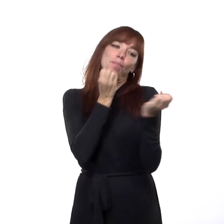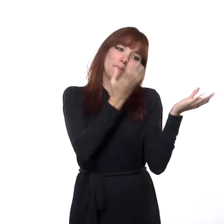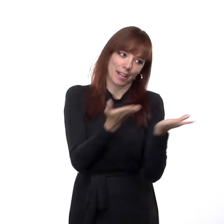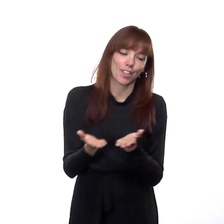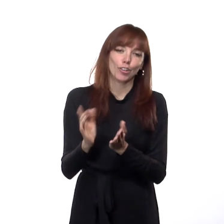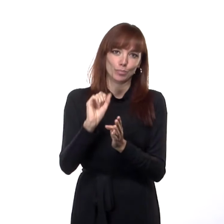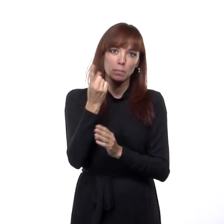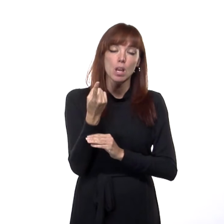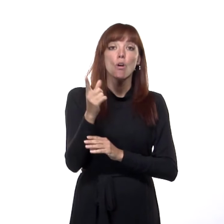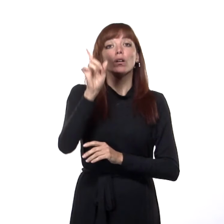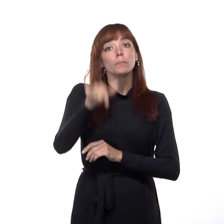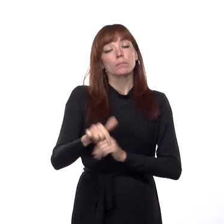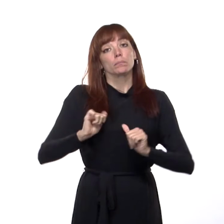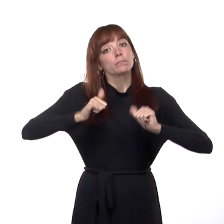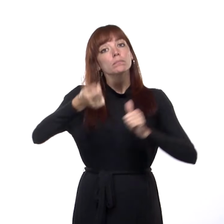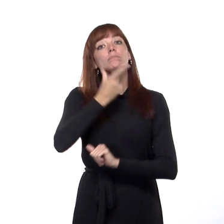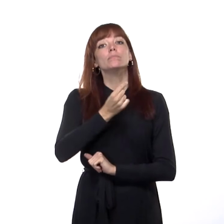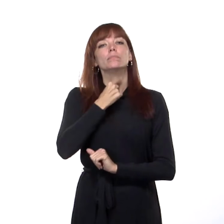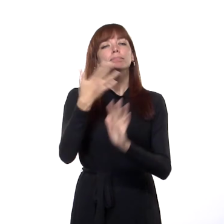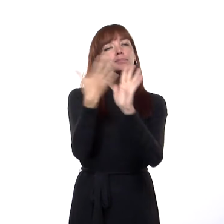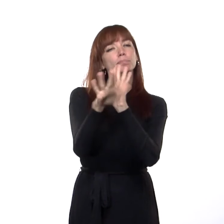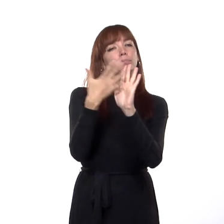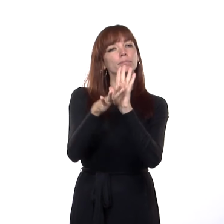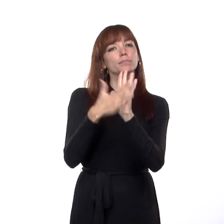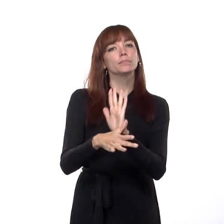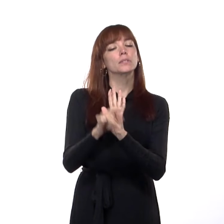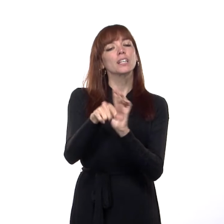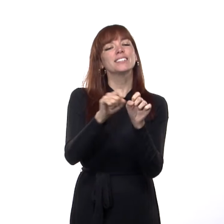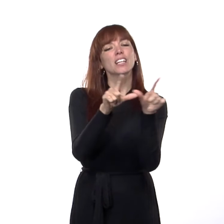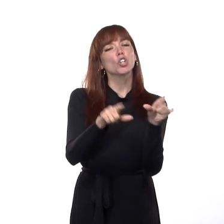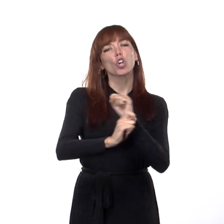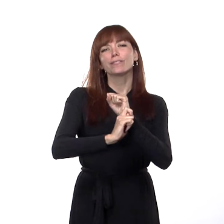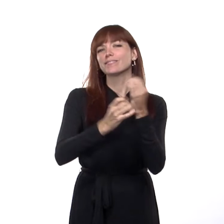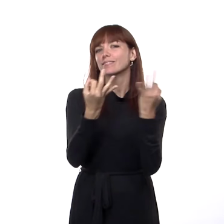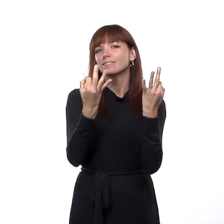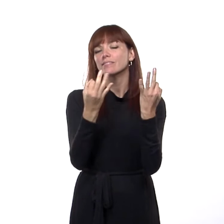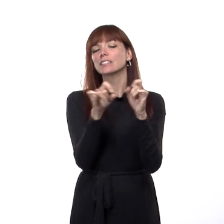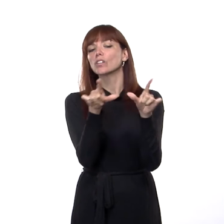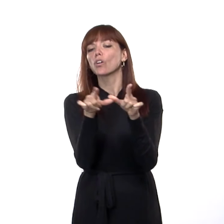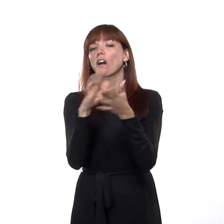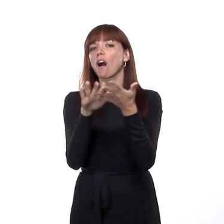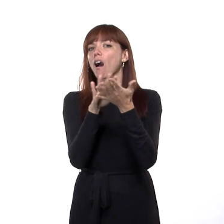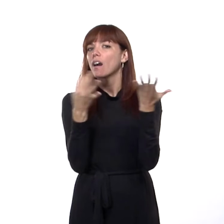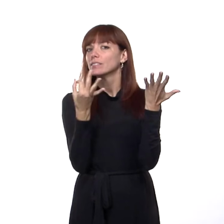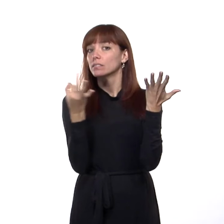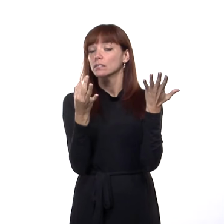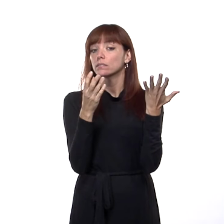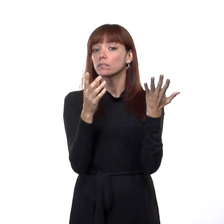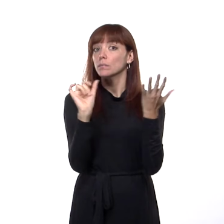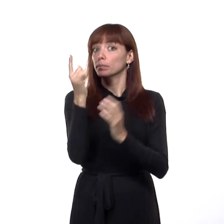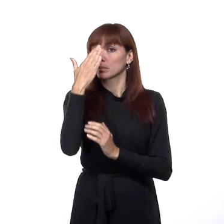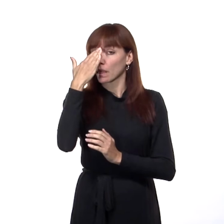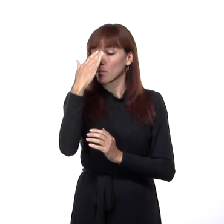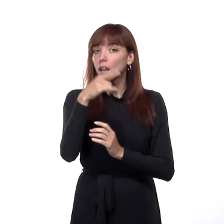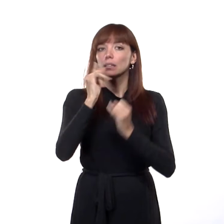me gustaría empezar a poner en contexto qué es eso de los sectores críticos de qué sectores estamos hablando bueno estamos hablando sobre todo el